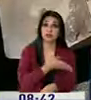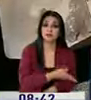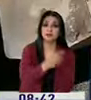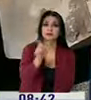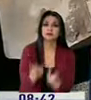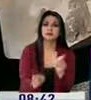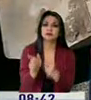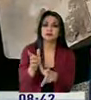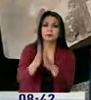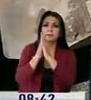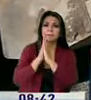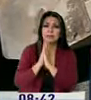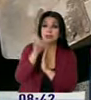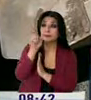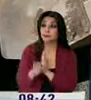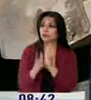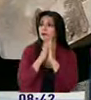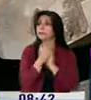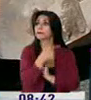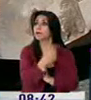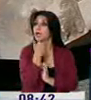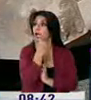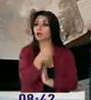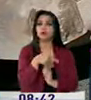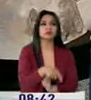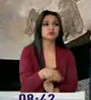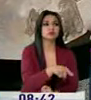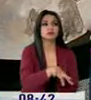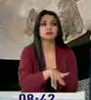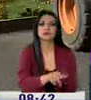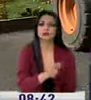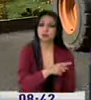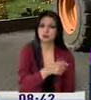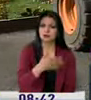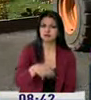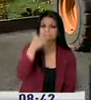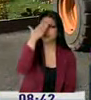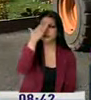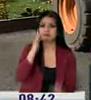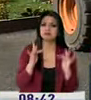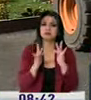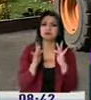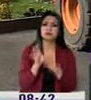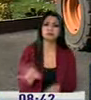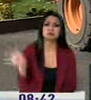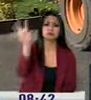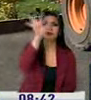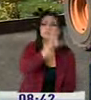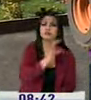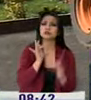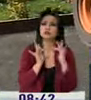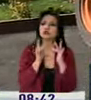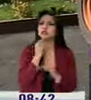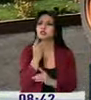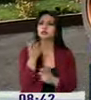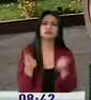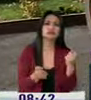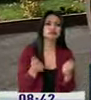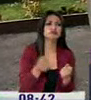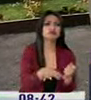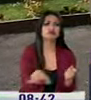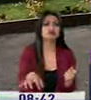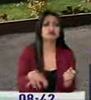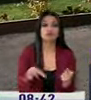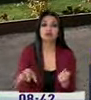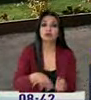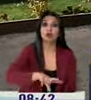es decir, buscaba lo que el cliente necesitaba. Supuestamente los integrantes tenían contactos a nivel de provincias y así buscaban